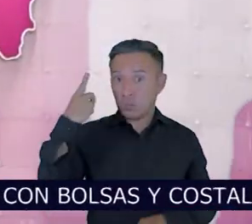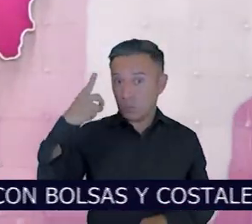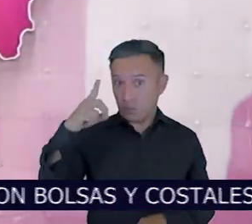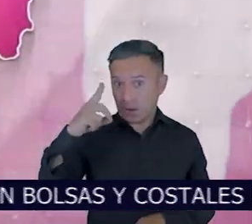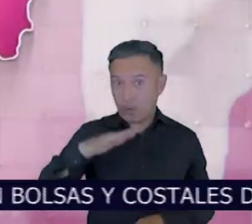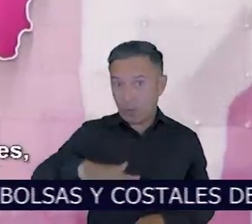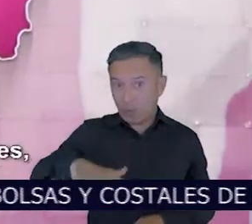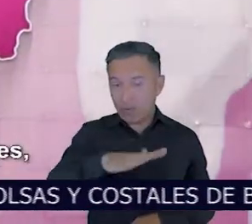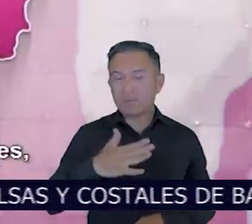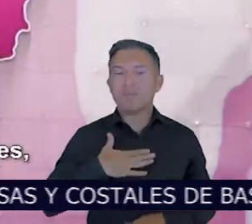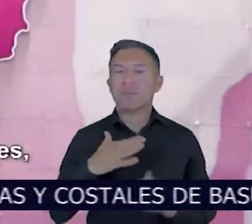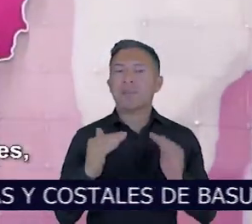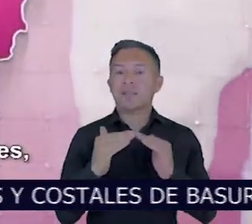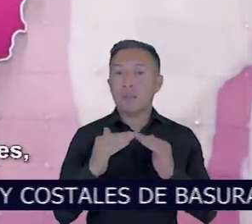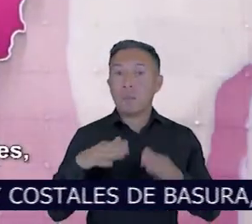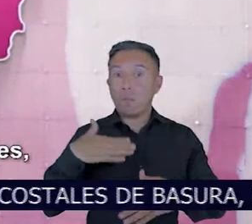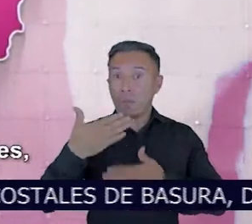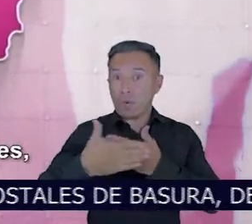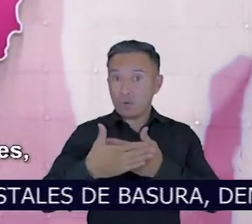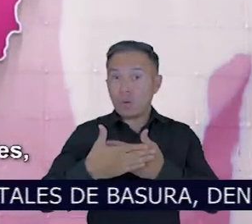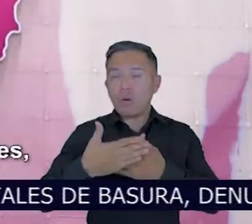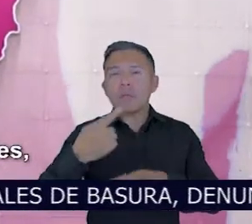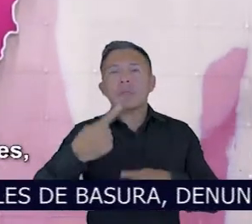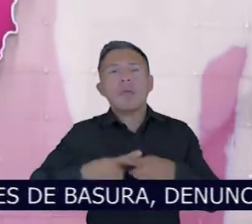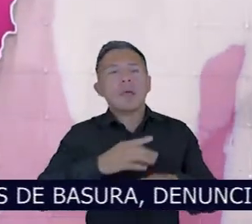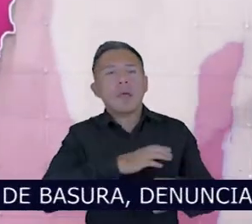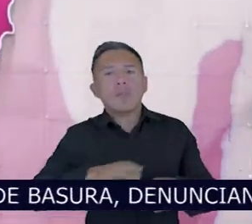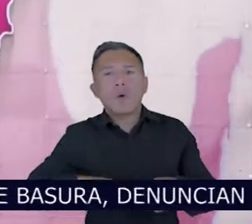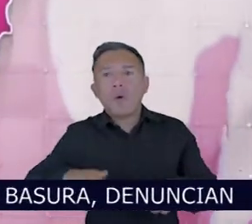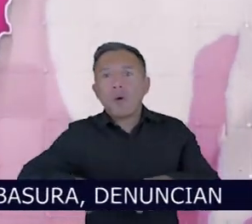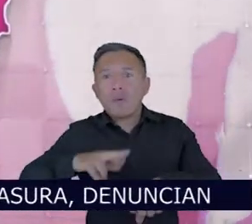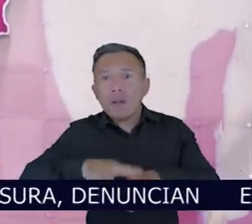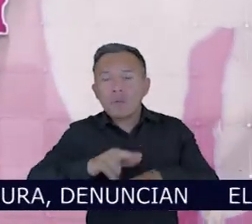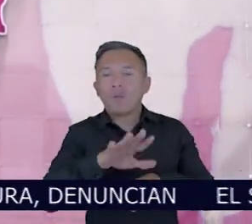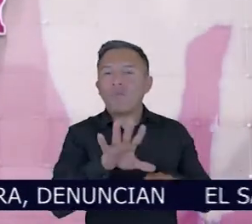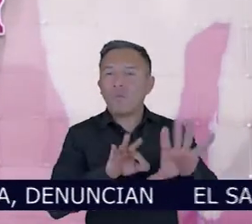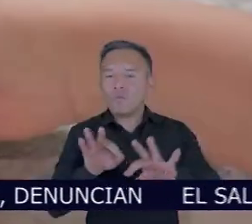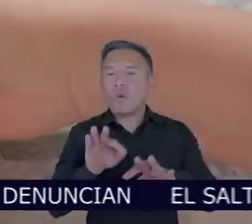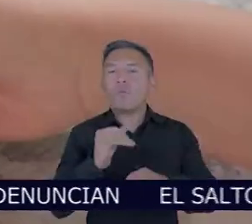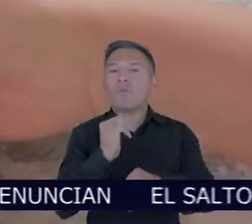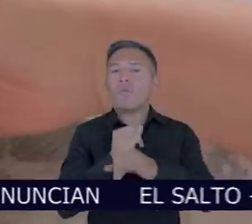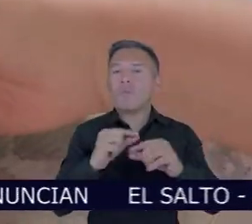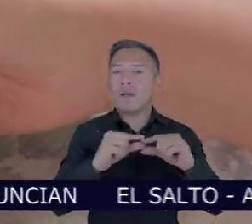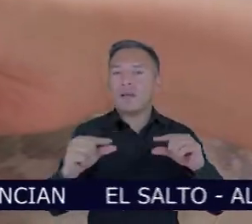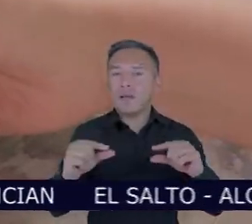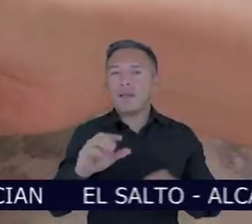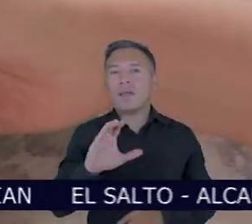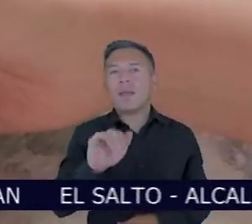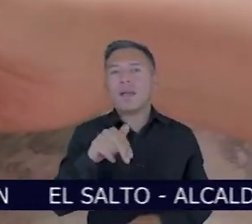Durango es nuestra casa y ahora que vamos a elegir a nuestras autoridades, podemos conocer las candidaturas en